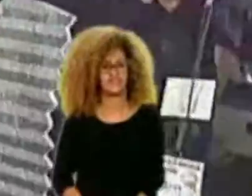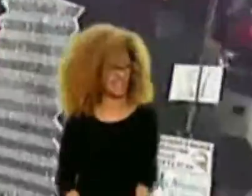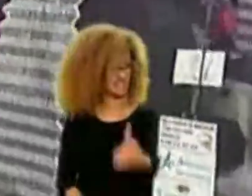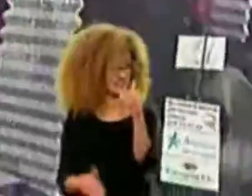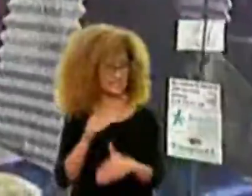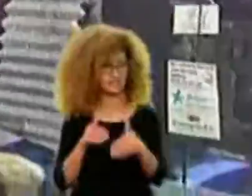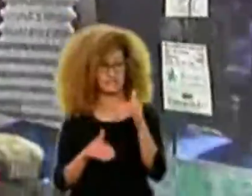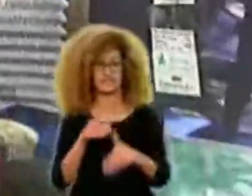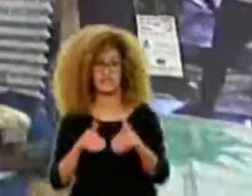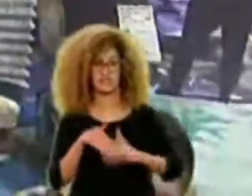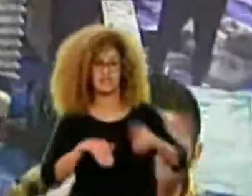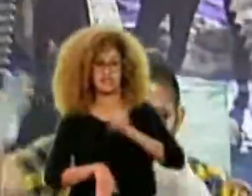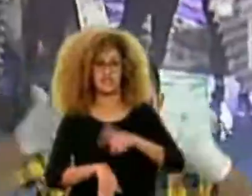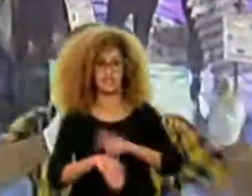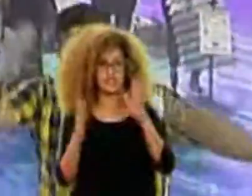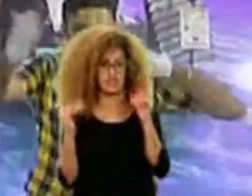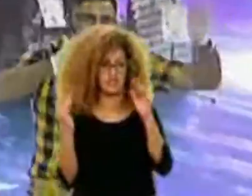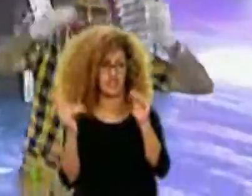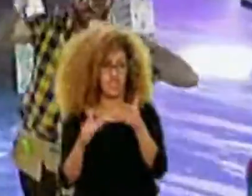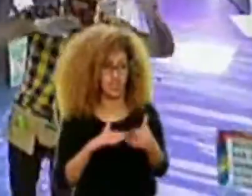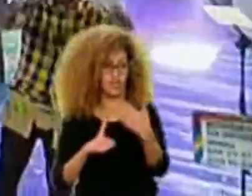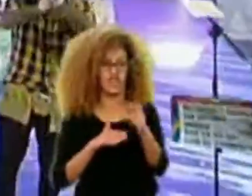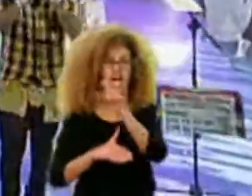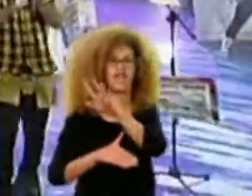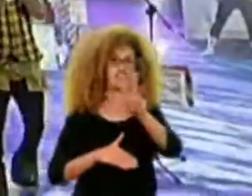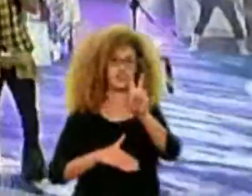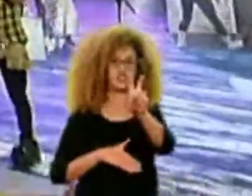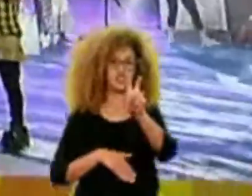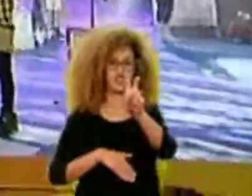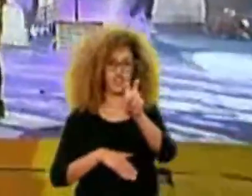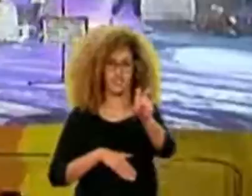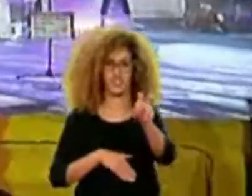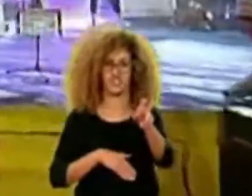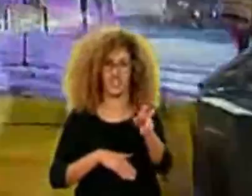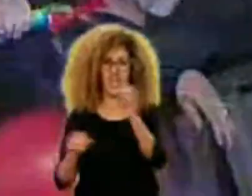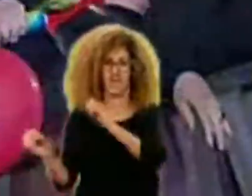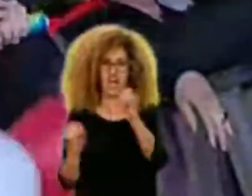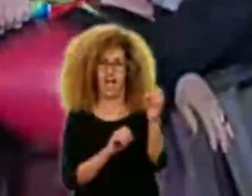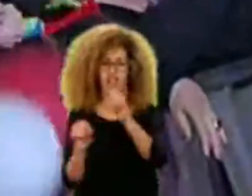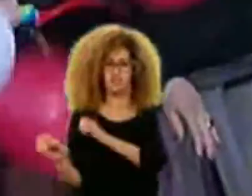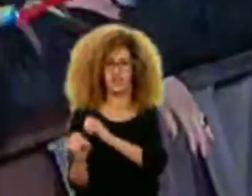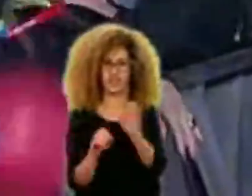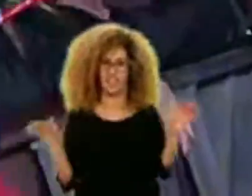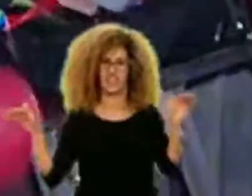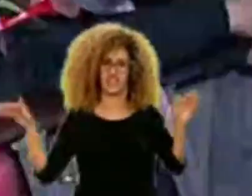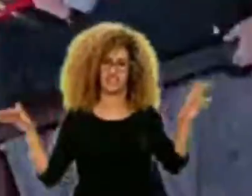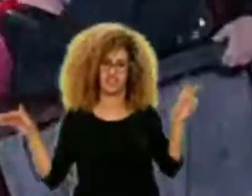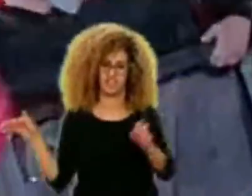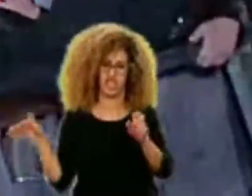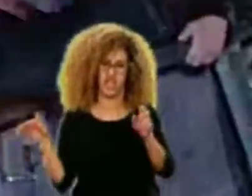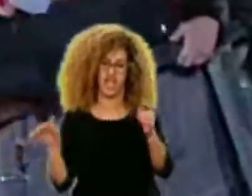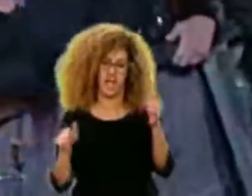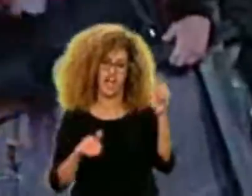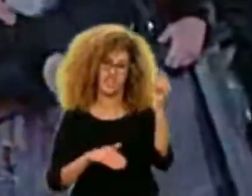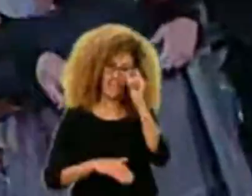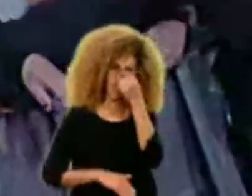Han ido con la despedida, les han sobrado 14 segundos a los de Carrizal, a los legañosos. a los dirigidos por David